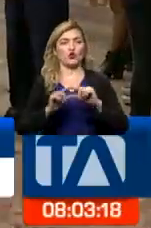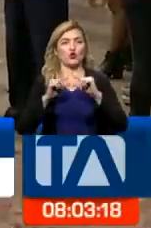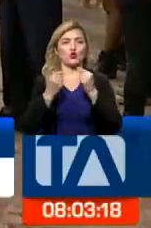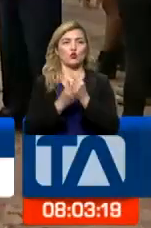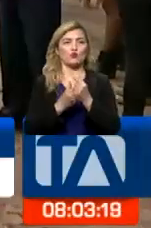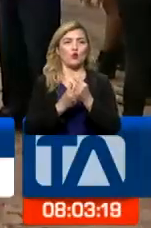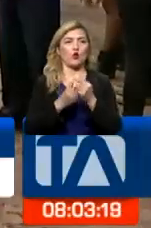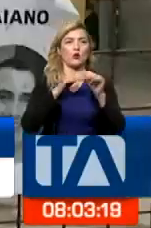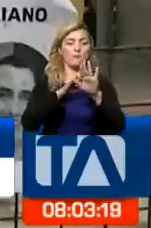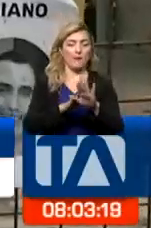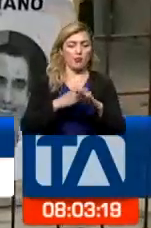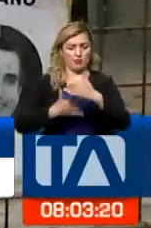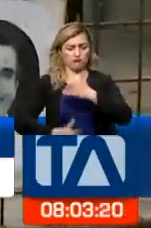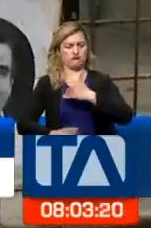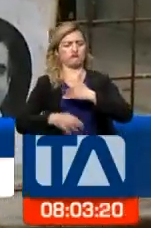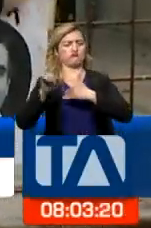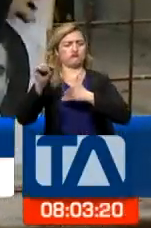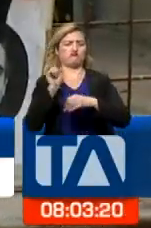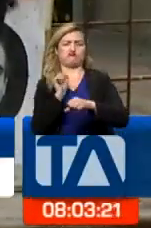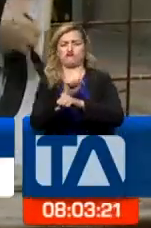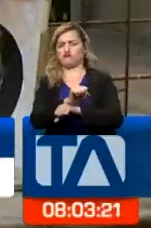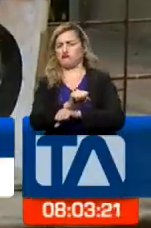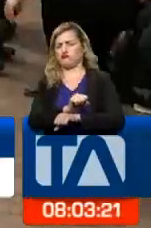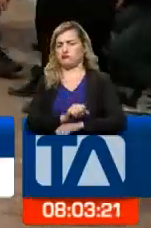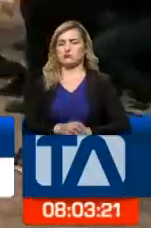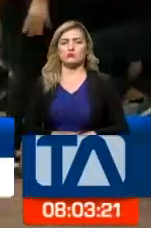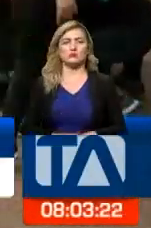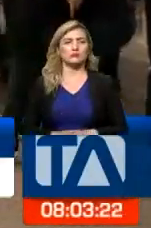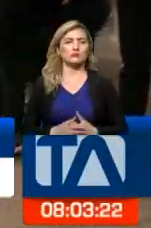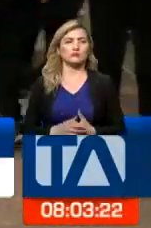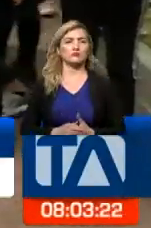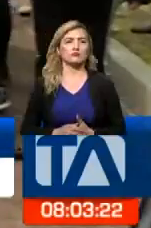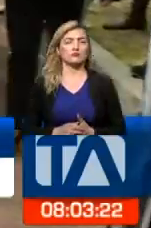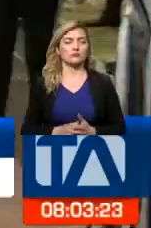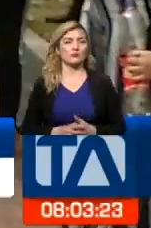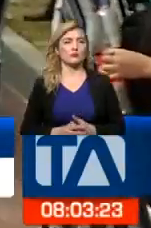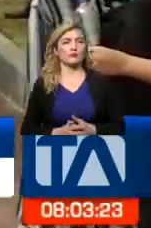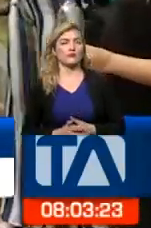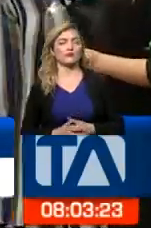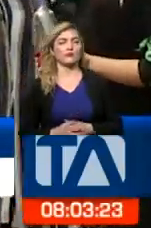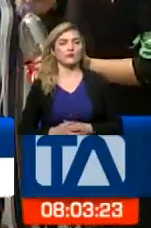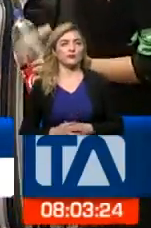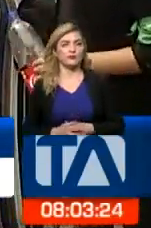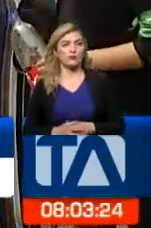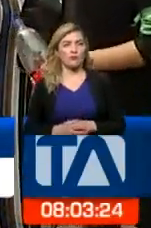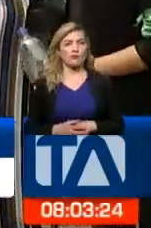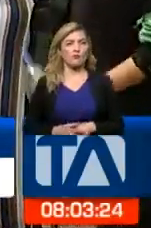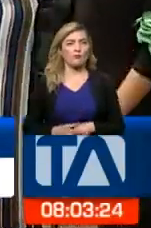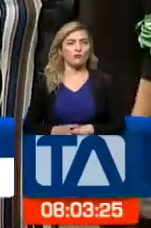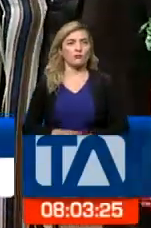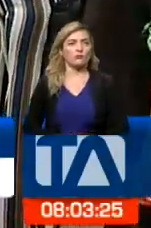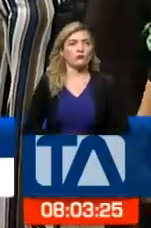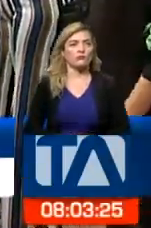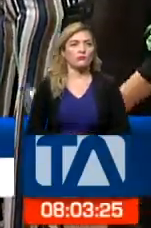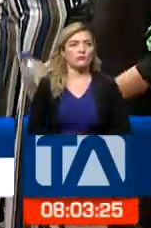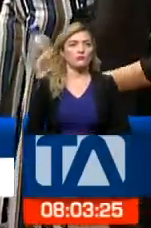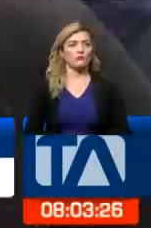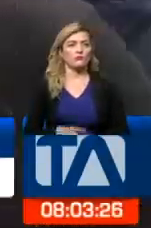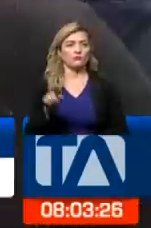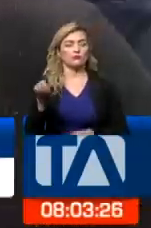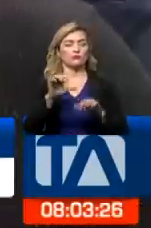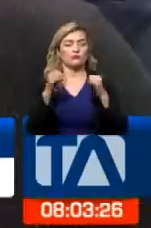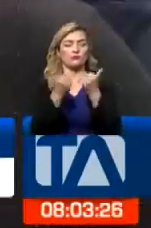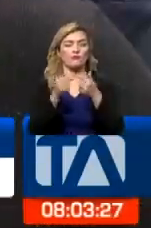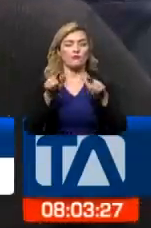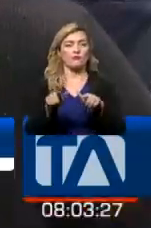la decisión que tomaron durante la votación del COIP. ¡Aquí están! ¡Estos son los que encubren la violación! Es